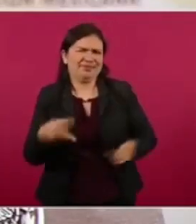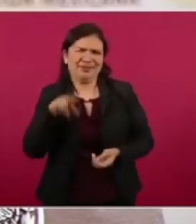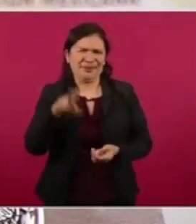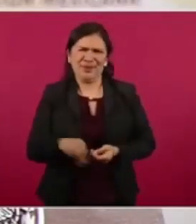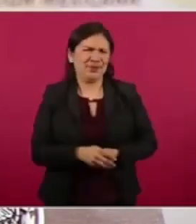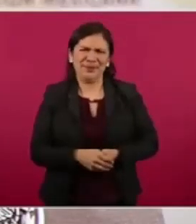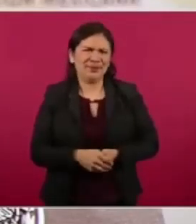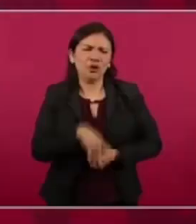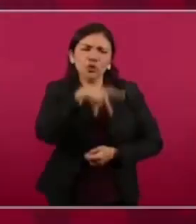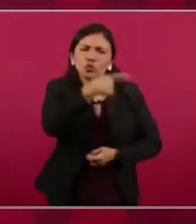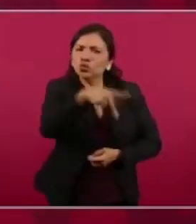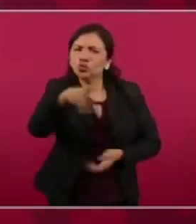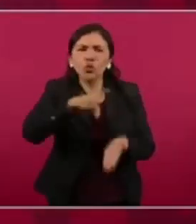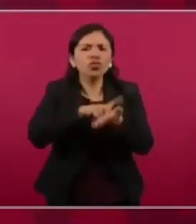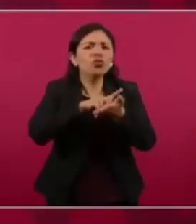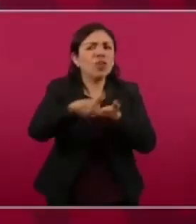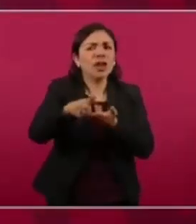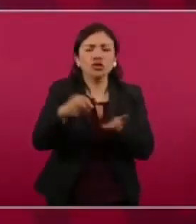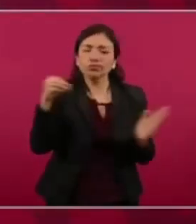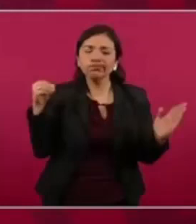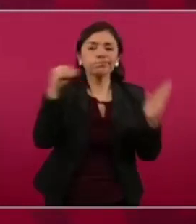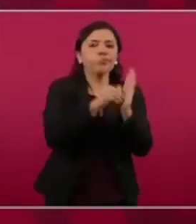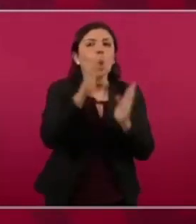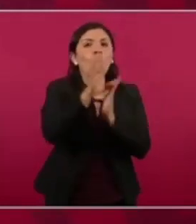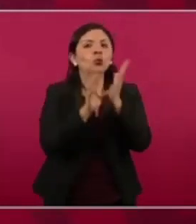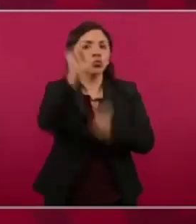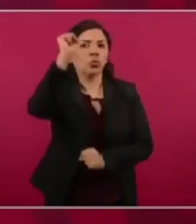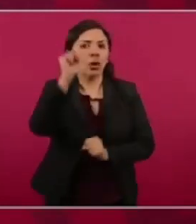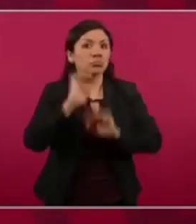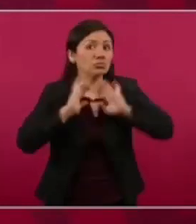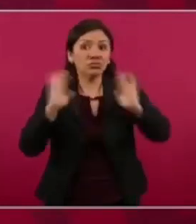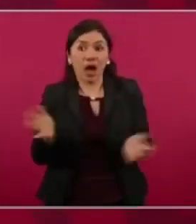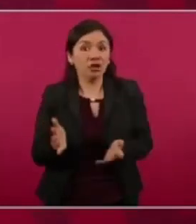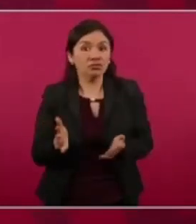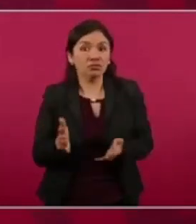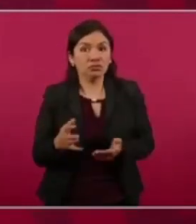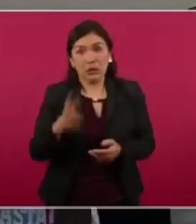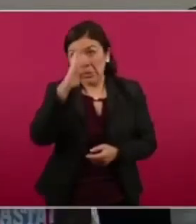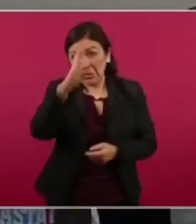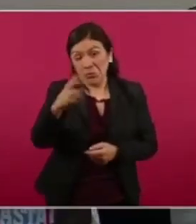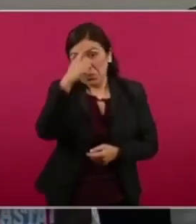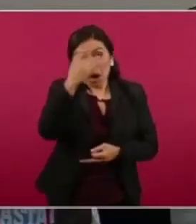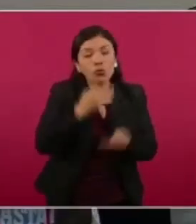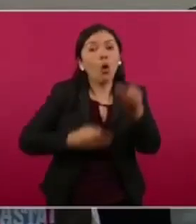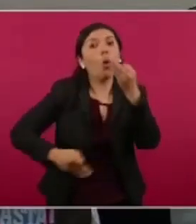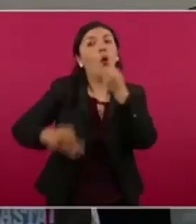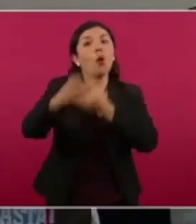Eso es un derecho constitucional que corresponde a todos.